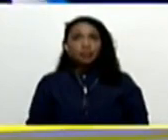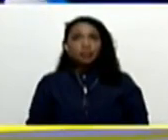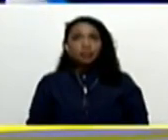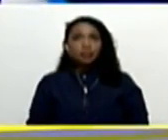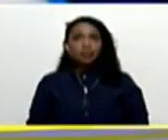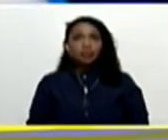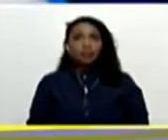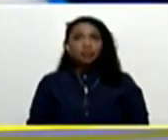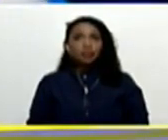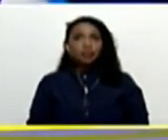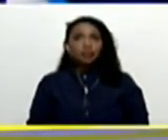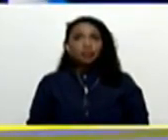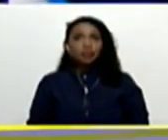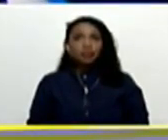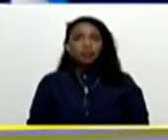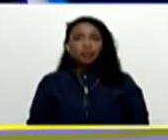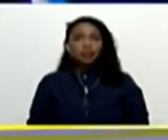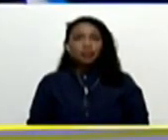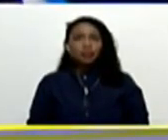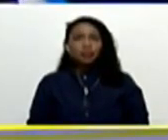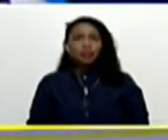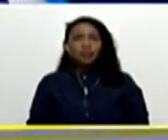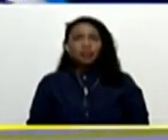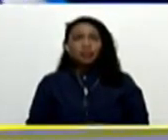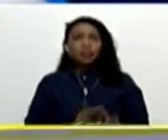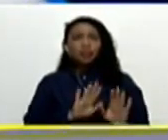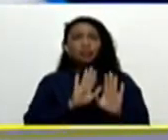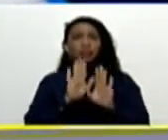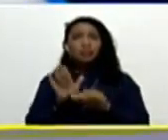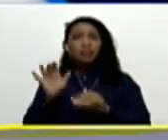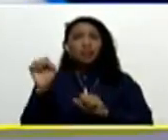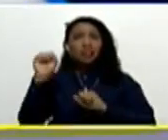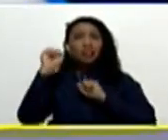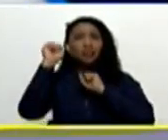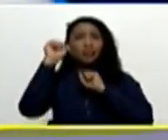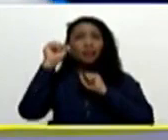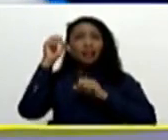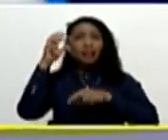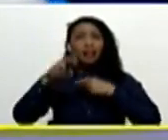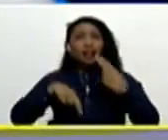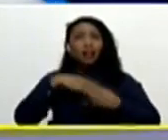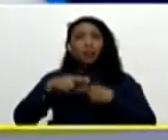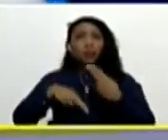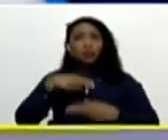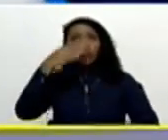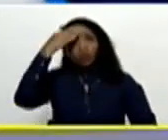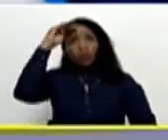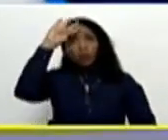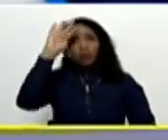el primer libro sobre Sandino, recién el triunfo de la Revolución Cubana.